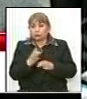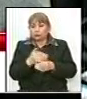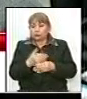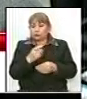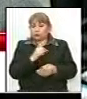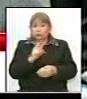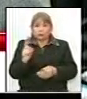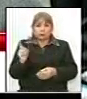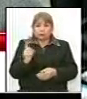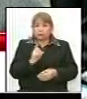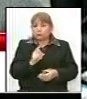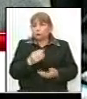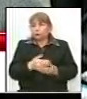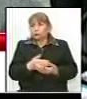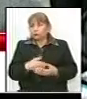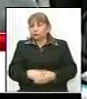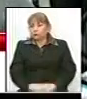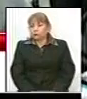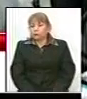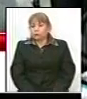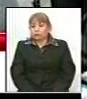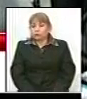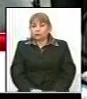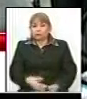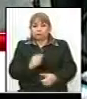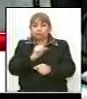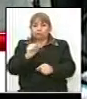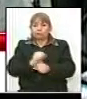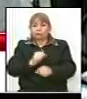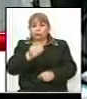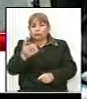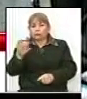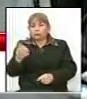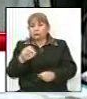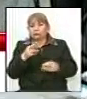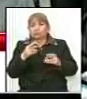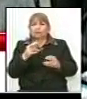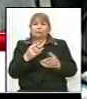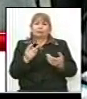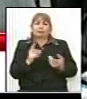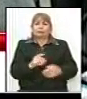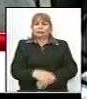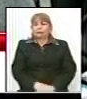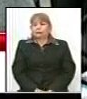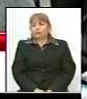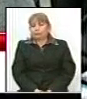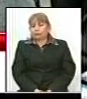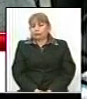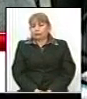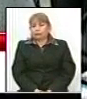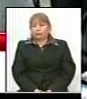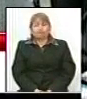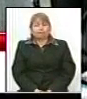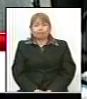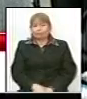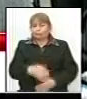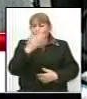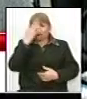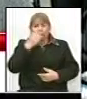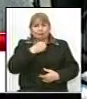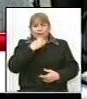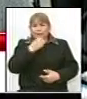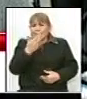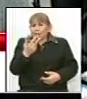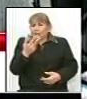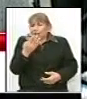consultas pueden ser, vaya y saque su cita, tenga suerte de sacar su cita. Un adulto mayor enfermo no puede hacer la cola a las 3,